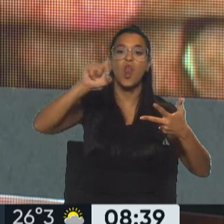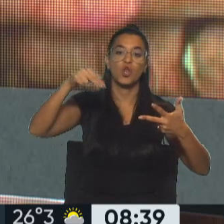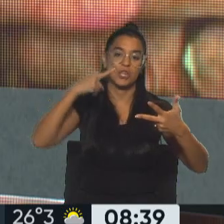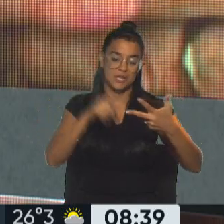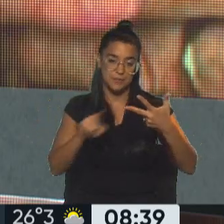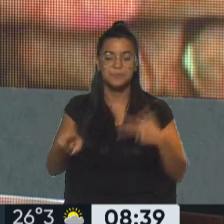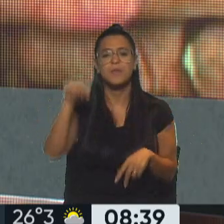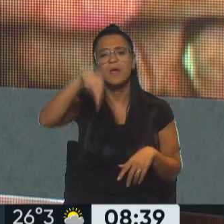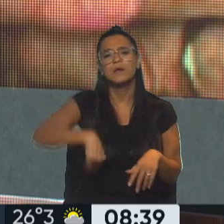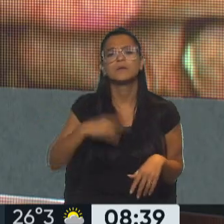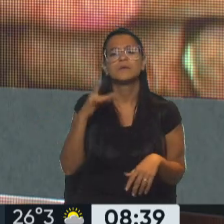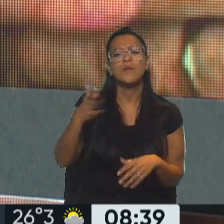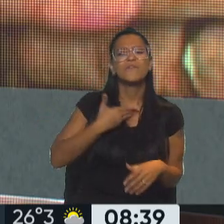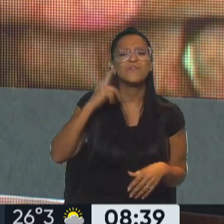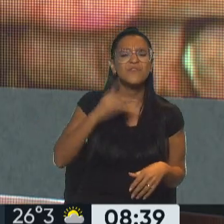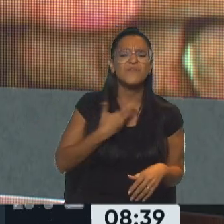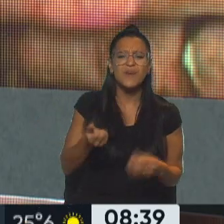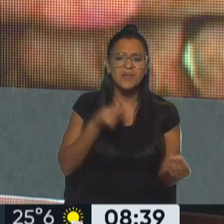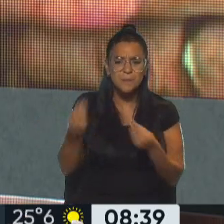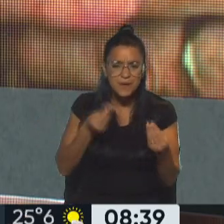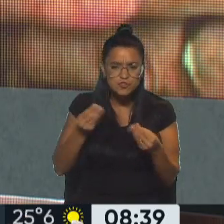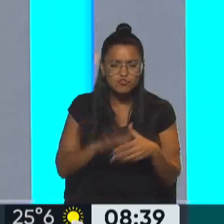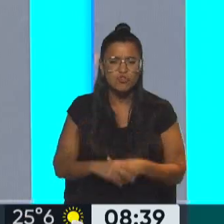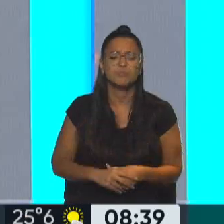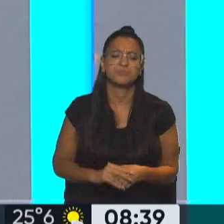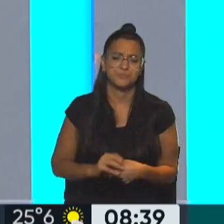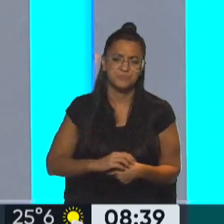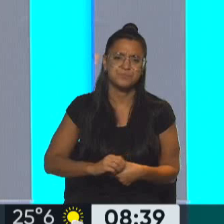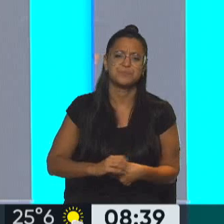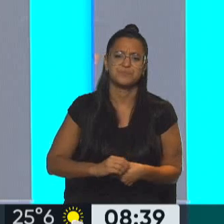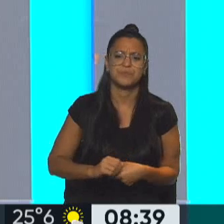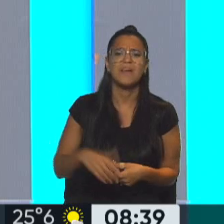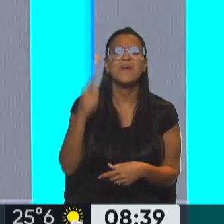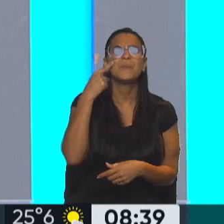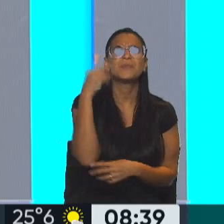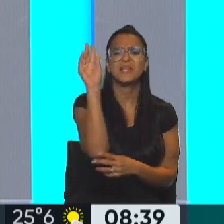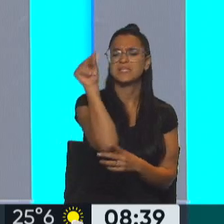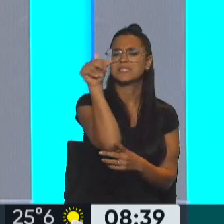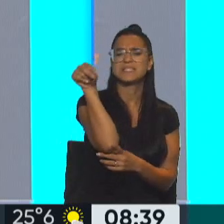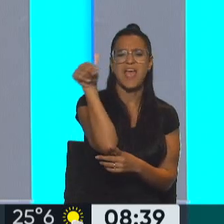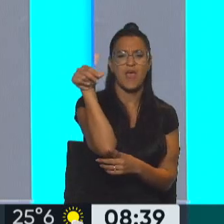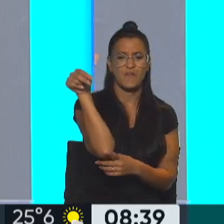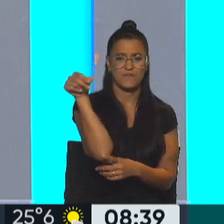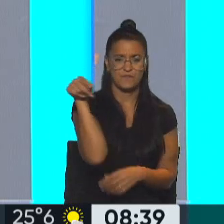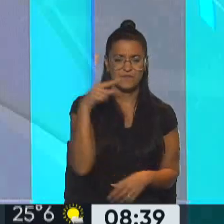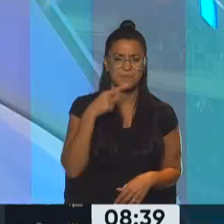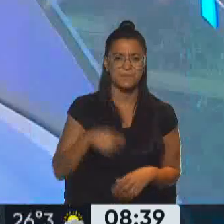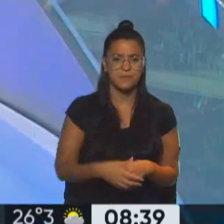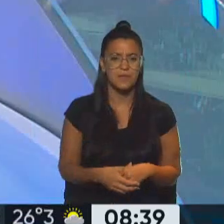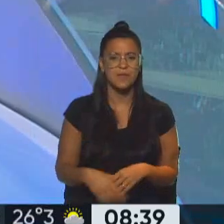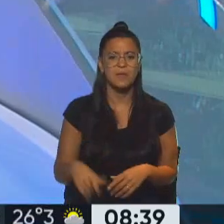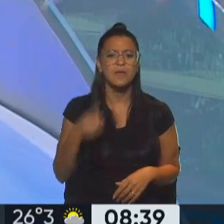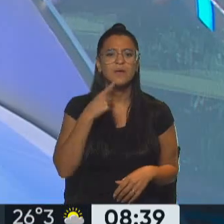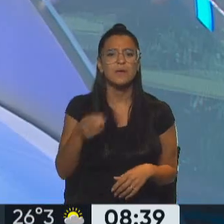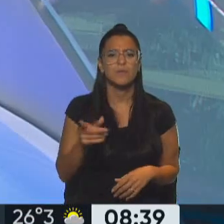Hablamos de un repudio de la FIFA. ¿Qué pasó, Juan? Salt Bay es el chef, viste, que tira la sal, que estaba Maradona, que te